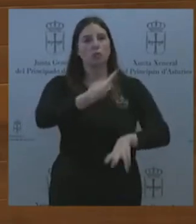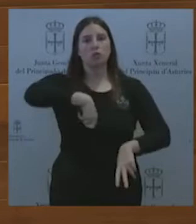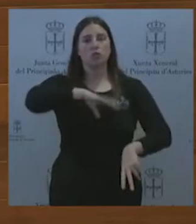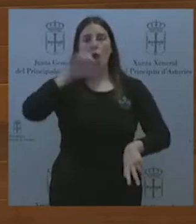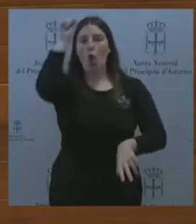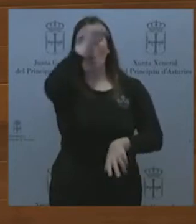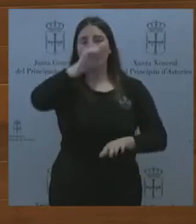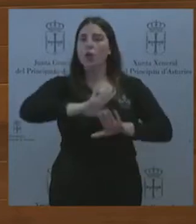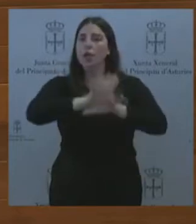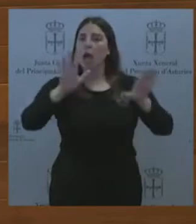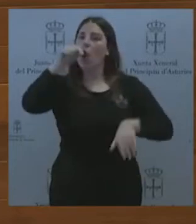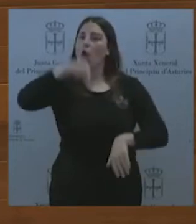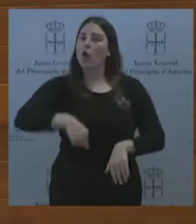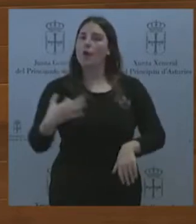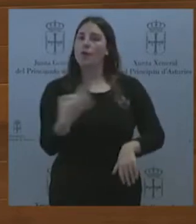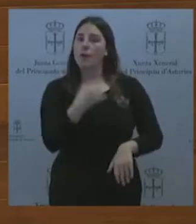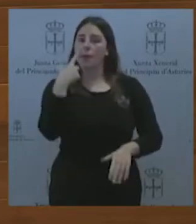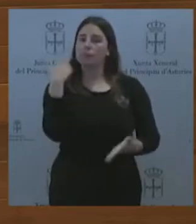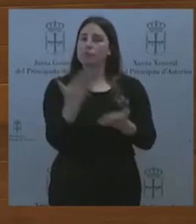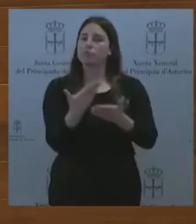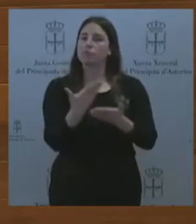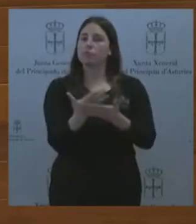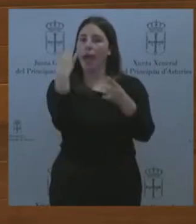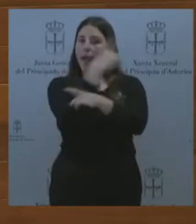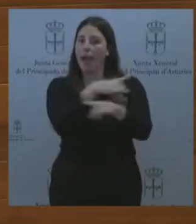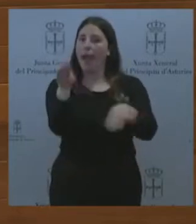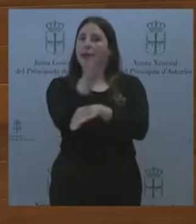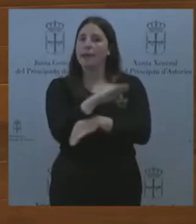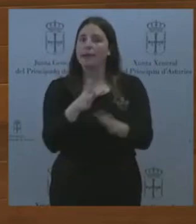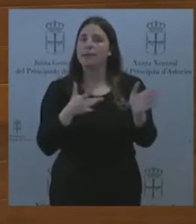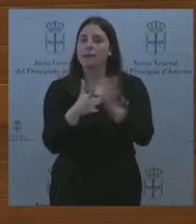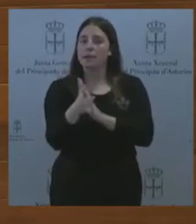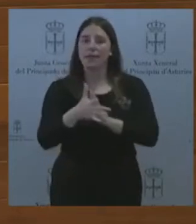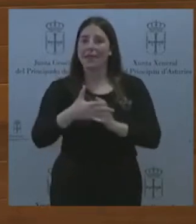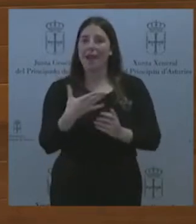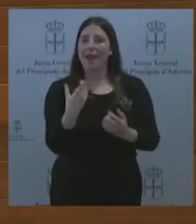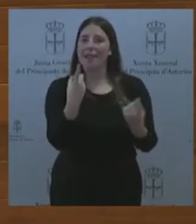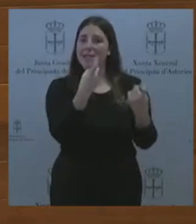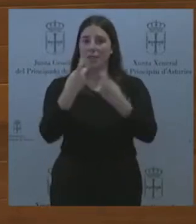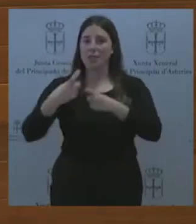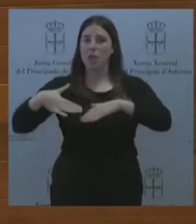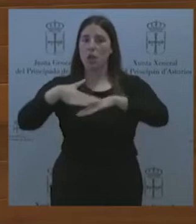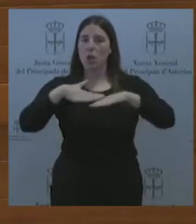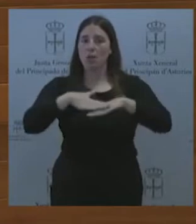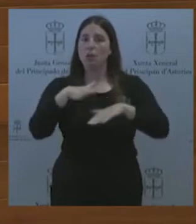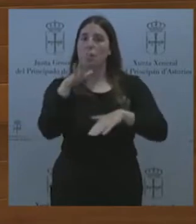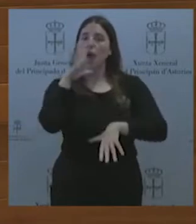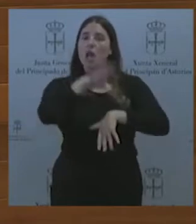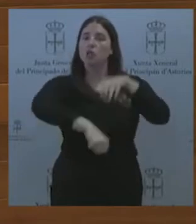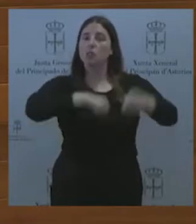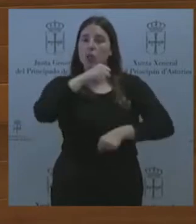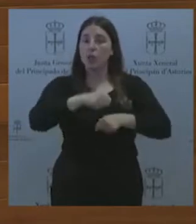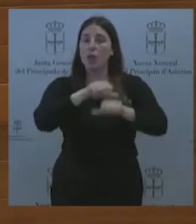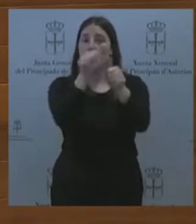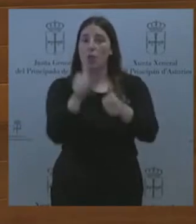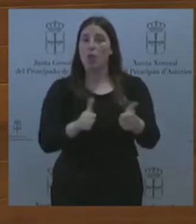actividad esencial, de defender nuestro modelo de explotación agrario frente a la competencia desleal de productos de terceros países,